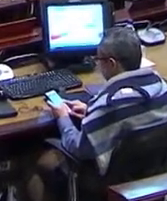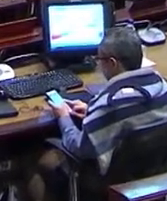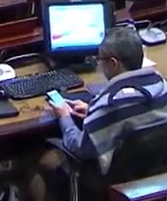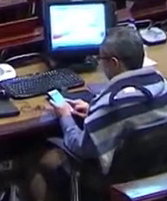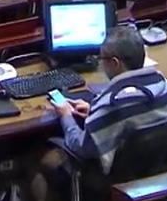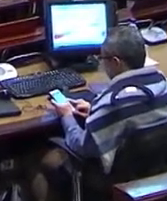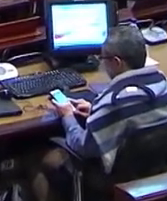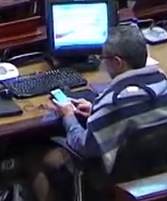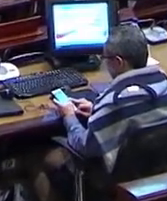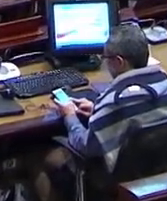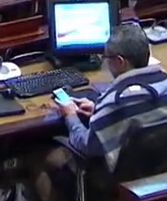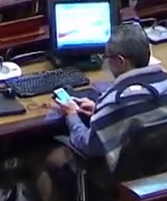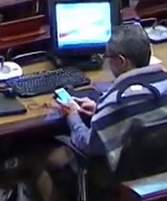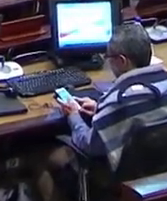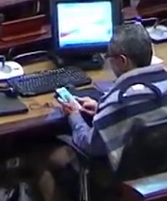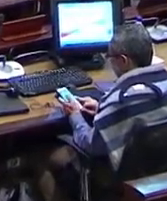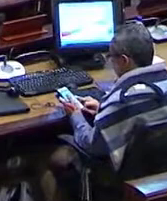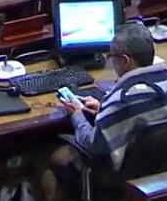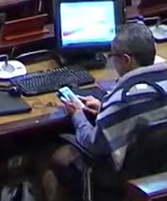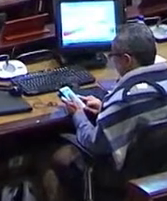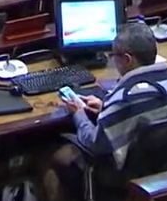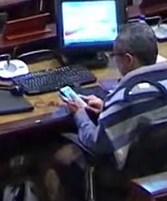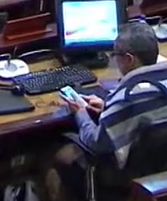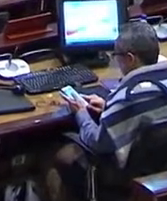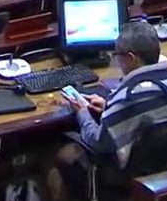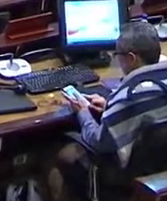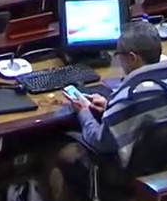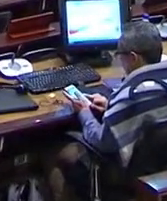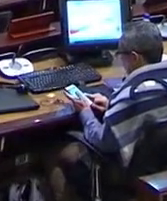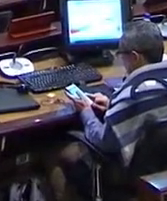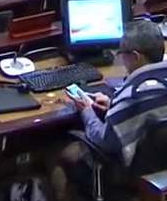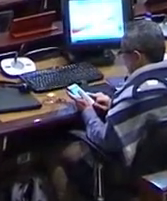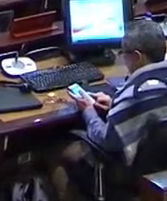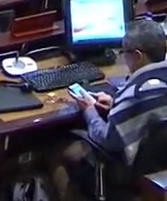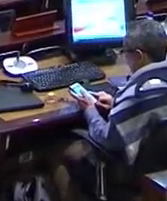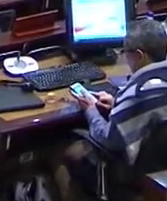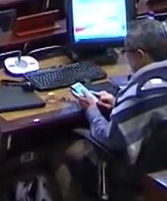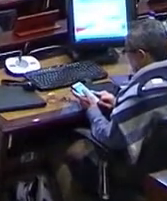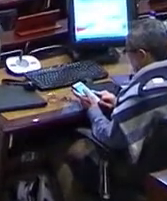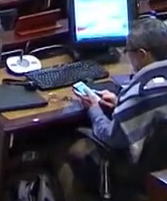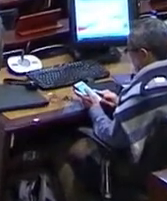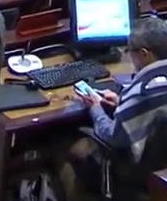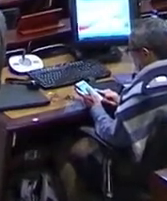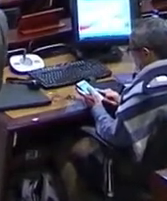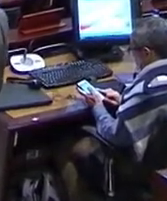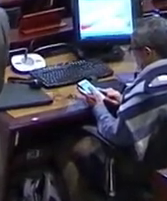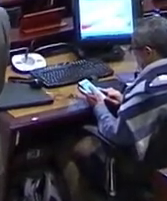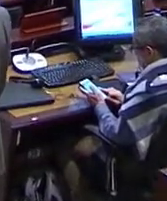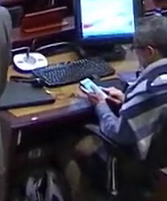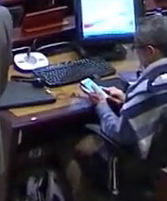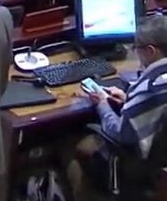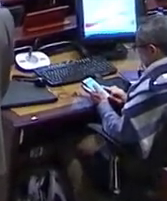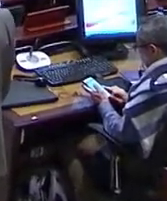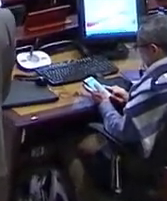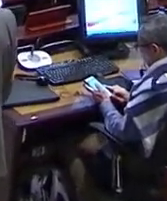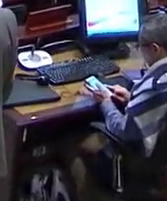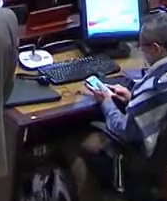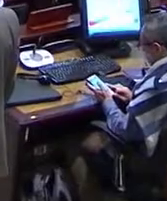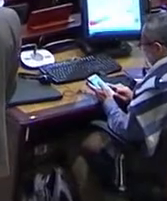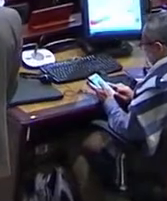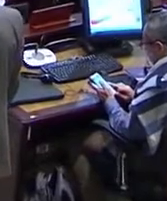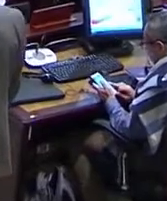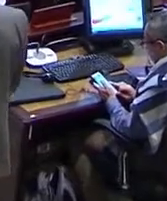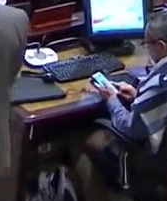la aplicación de la consulta popular del 19 de febrero sobre paraísos fiscales la norma fue aprobada en segundo debate el jueves